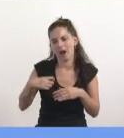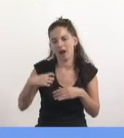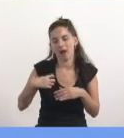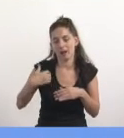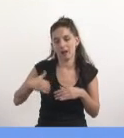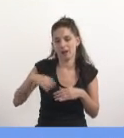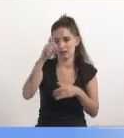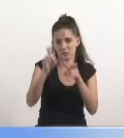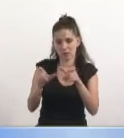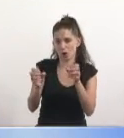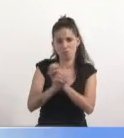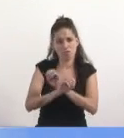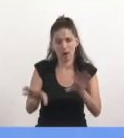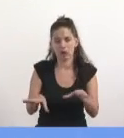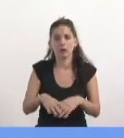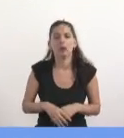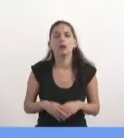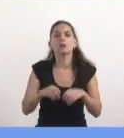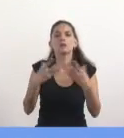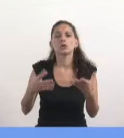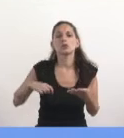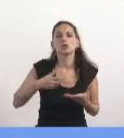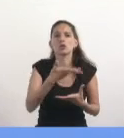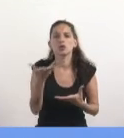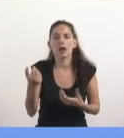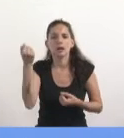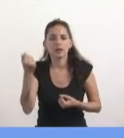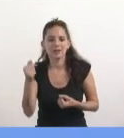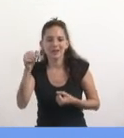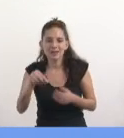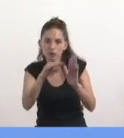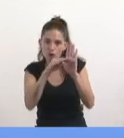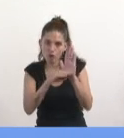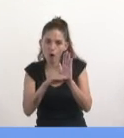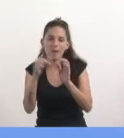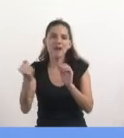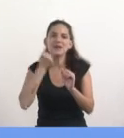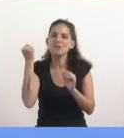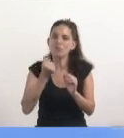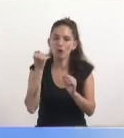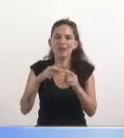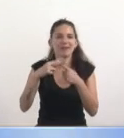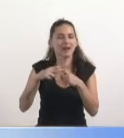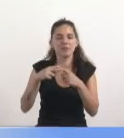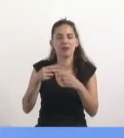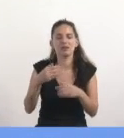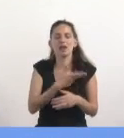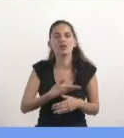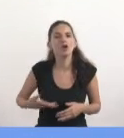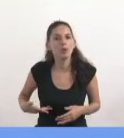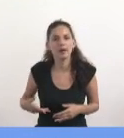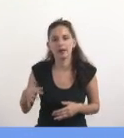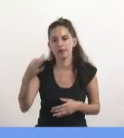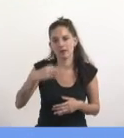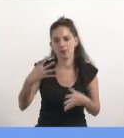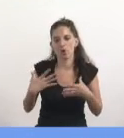constitucionalmente, legalmente, tributariamente y socialmente, creemos que esto es una norma trascendente, importante y una herramienta de gobierno que debemos